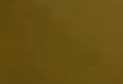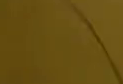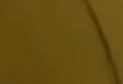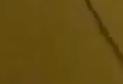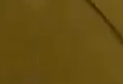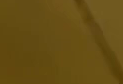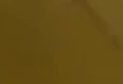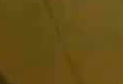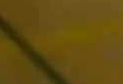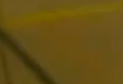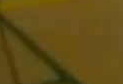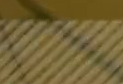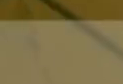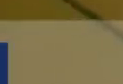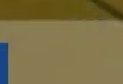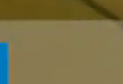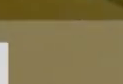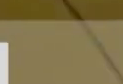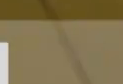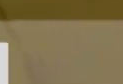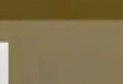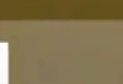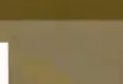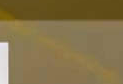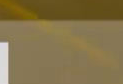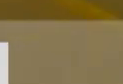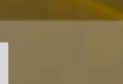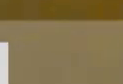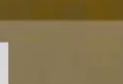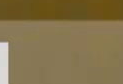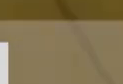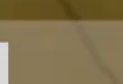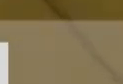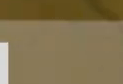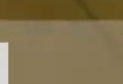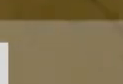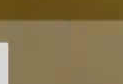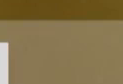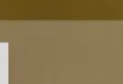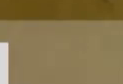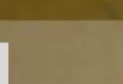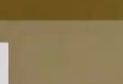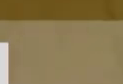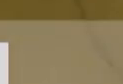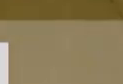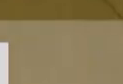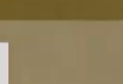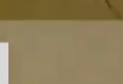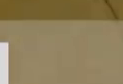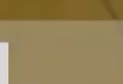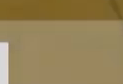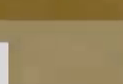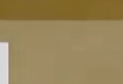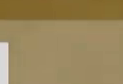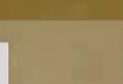para emitir su voto. Mesa 67 en la ciudad de Río Gallegos, en el colegio Nuestra Señora